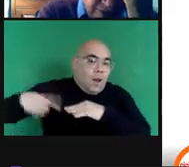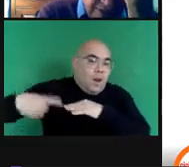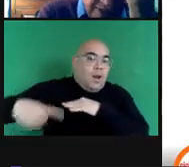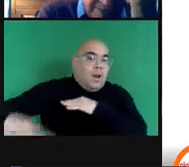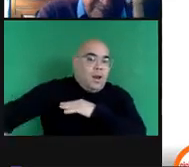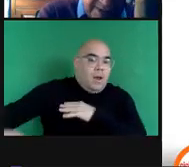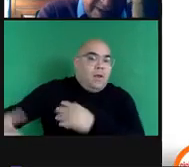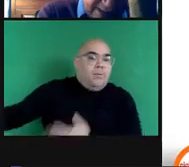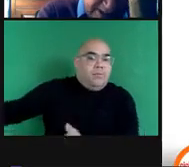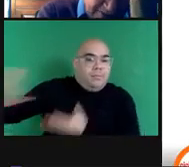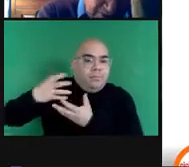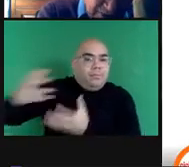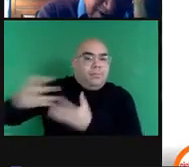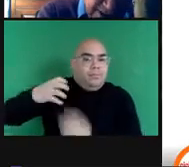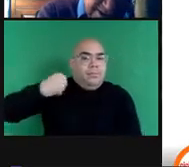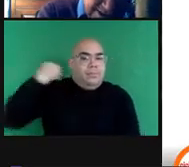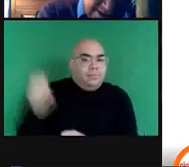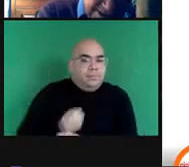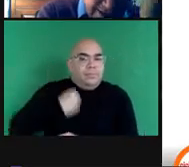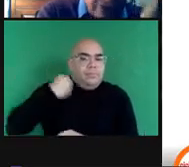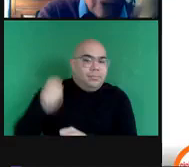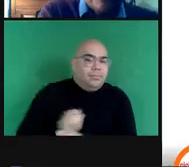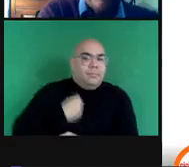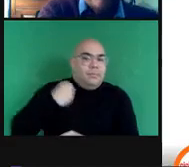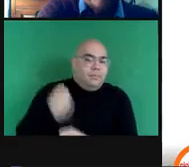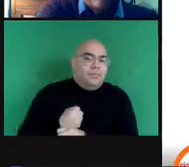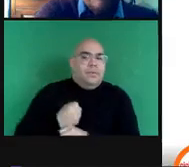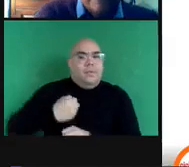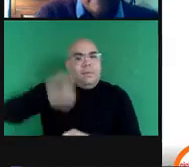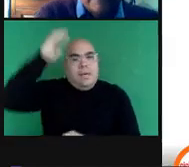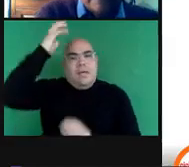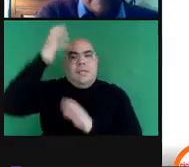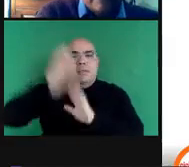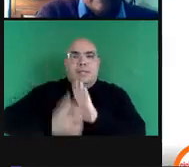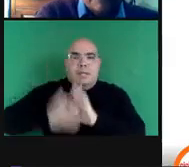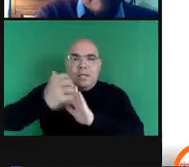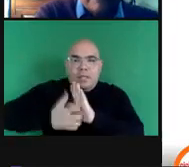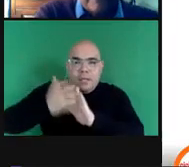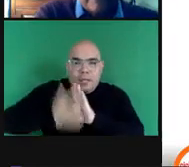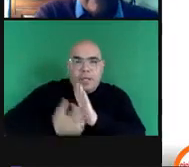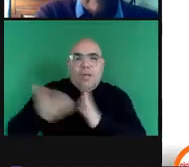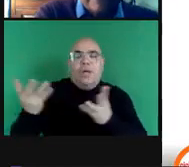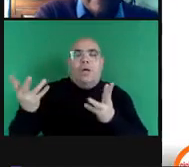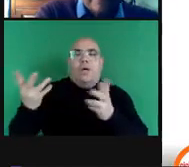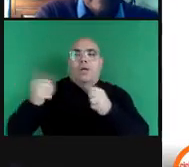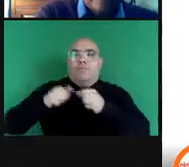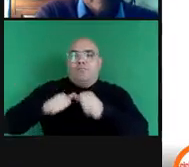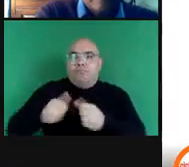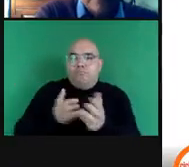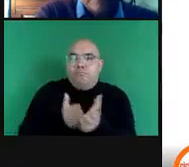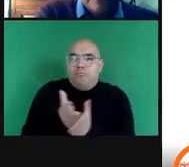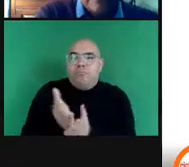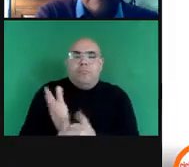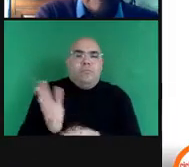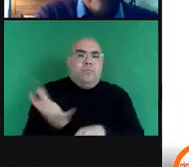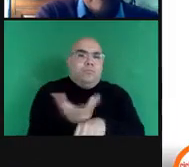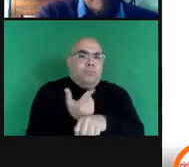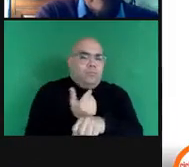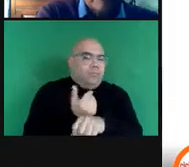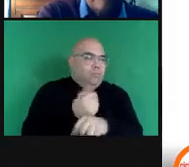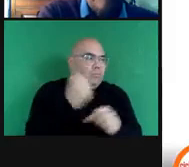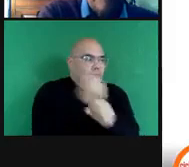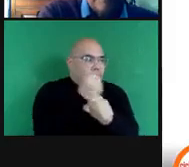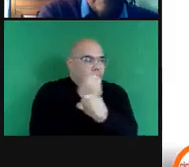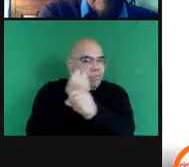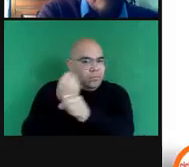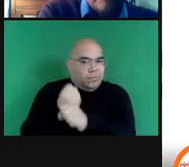trabajar sobre todo lo que es diagnóstico de estado de conservación de obras de arte y monumentos en el espacio